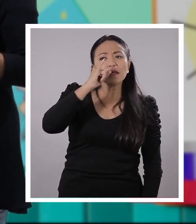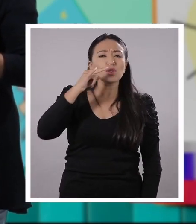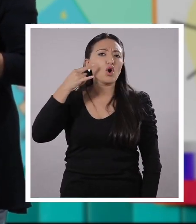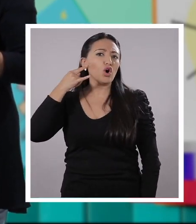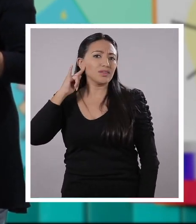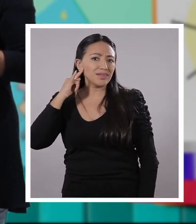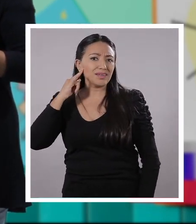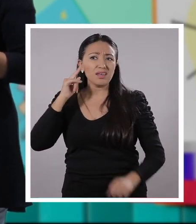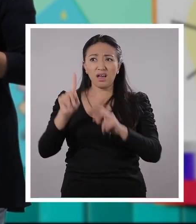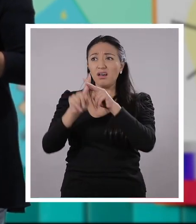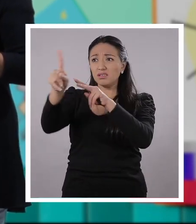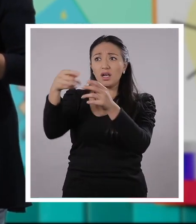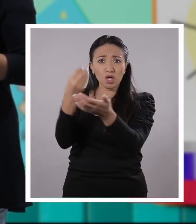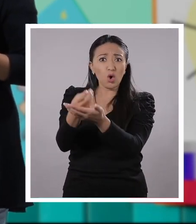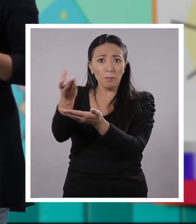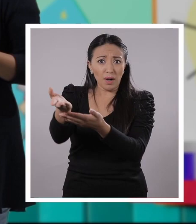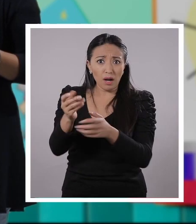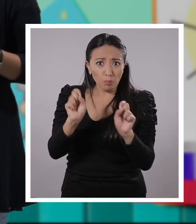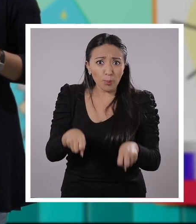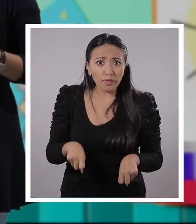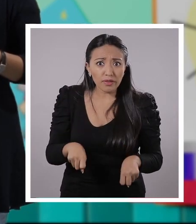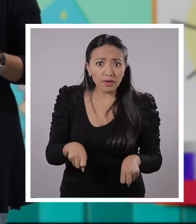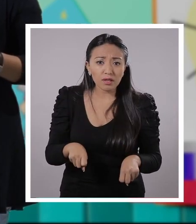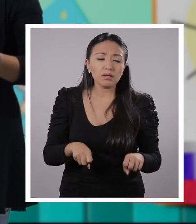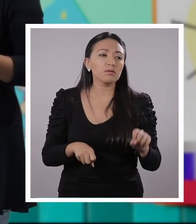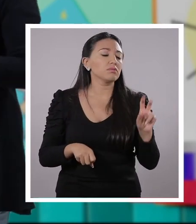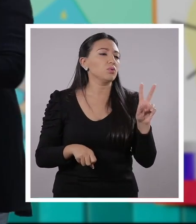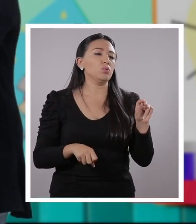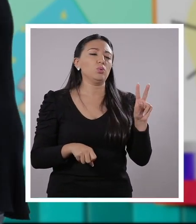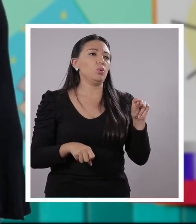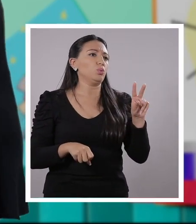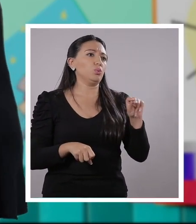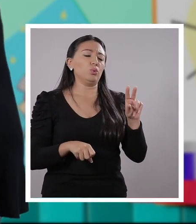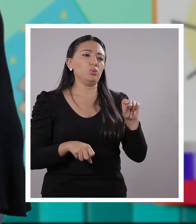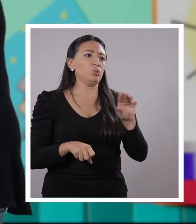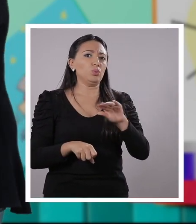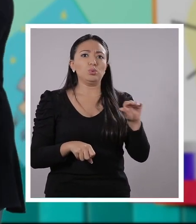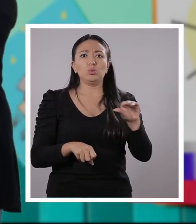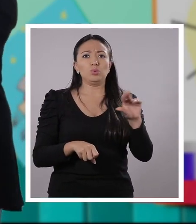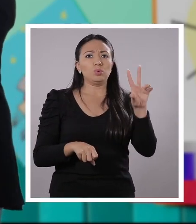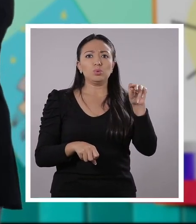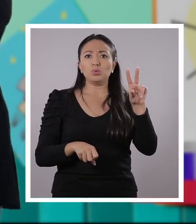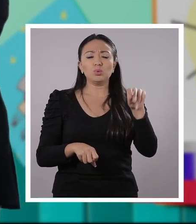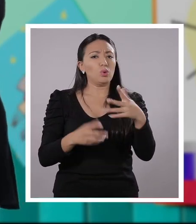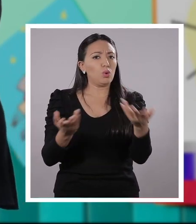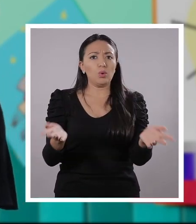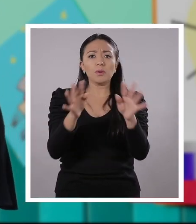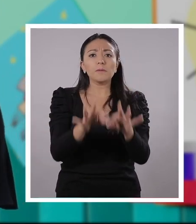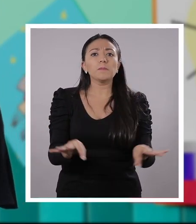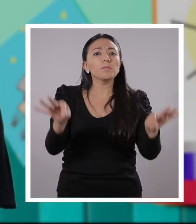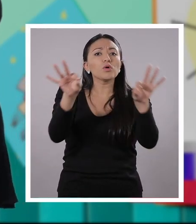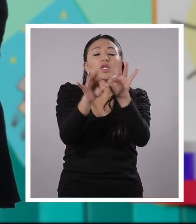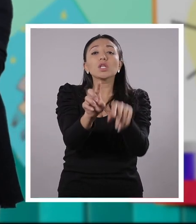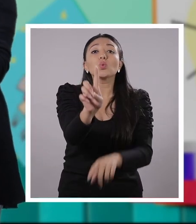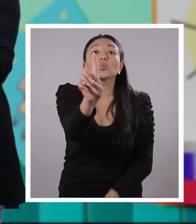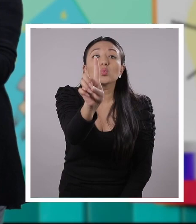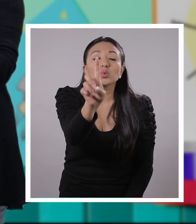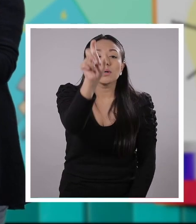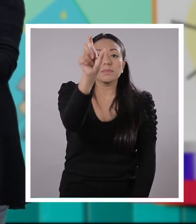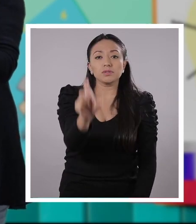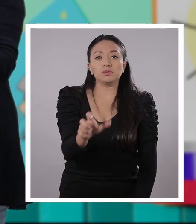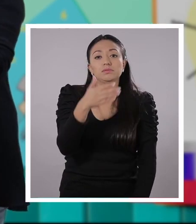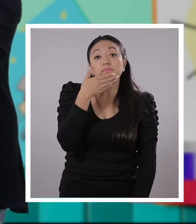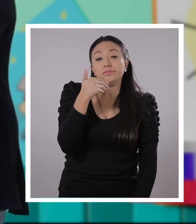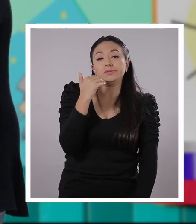y niñas salgan a hacer las compras en estos momentos? No, no, no, no. Como hace un momento dijimos, es muy importante que solo salga